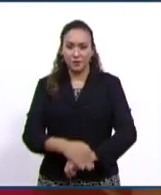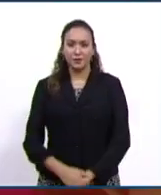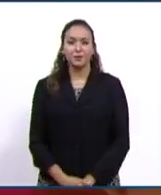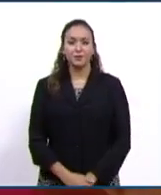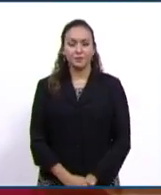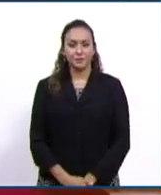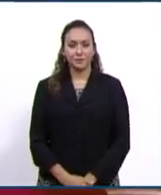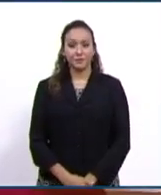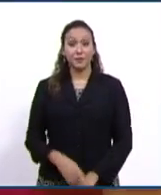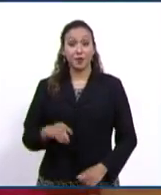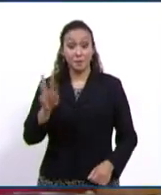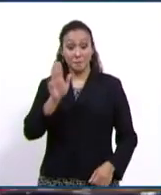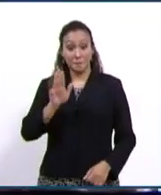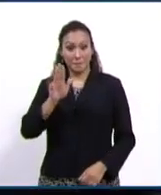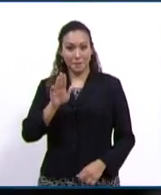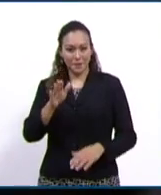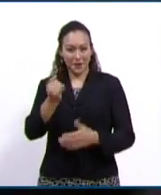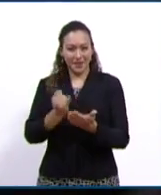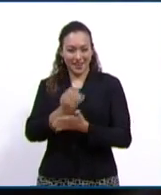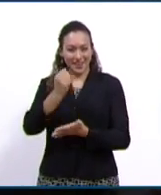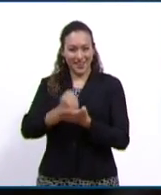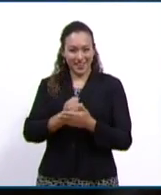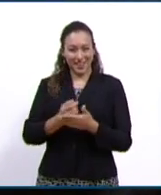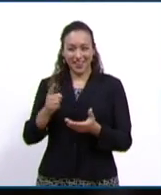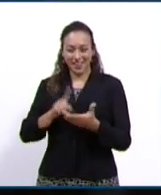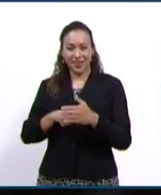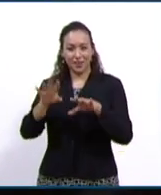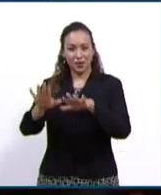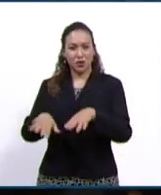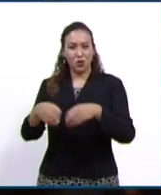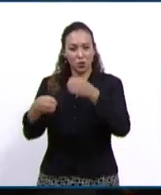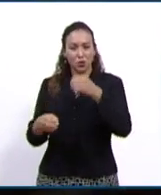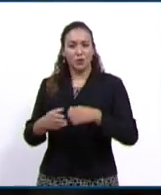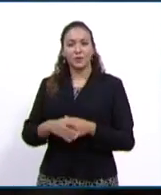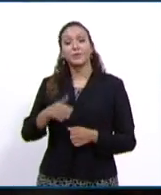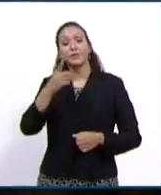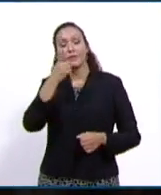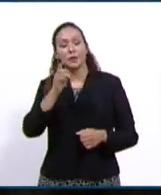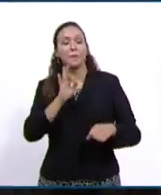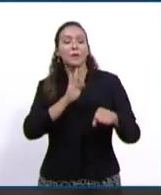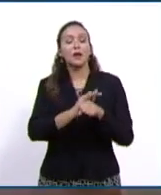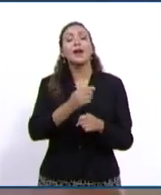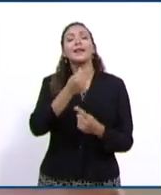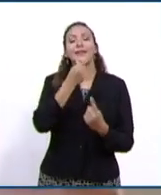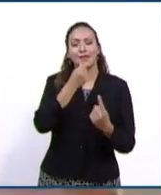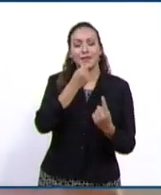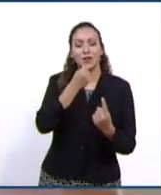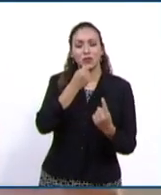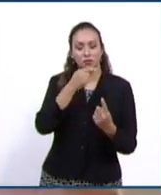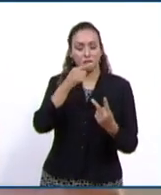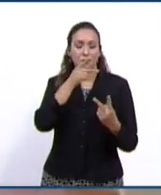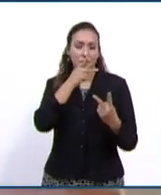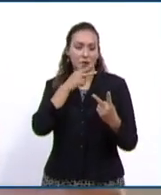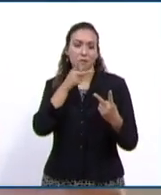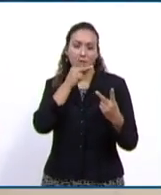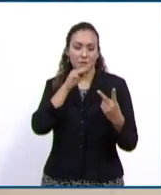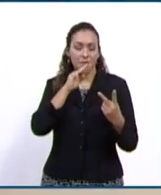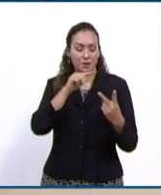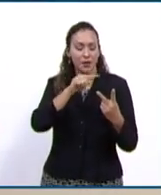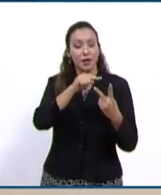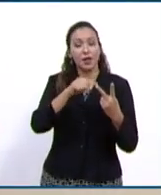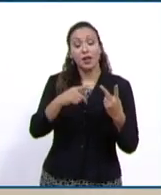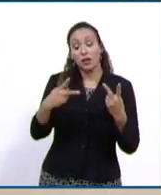En su sesión de este miércoles, la segunda sala de la Corte amparó a los padres de un niño que padece el tipo más severo de atrofia